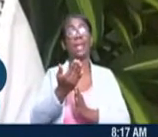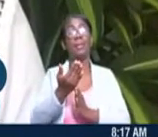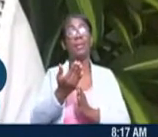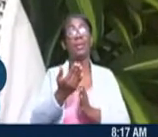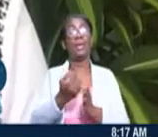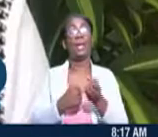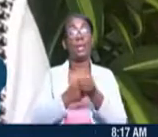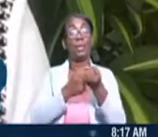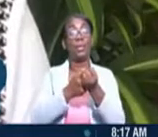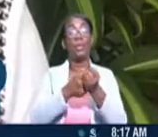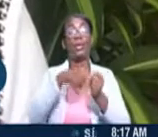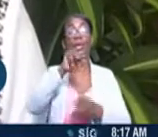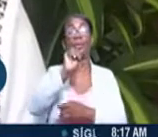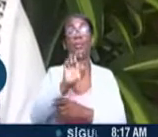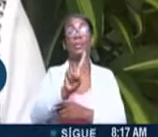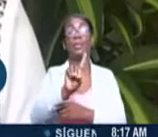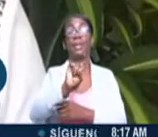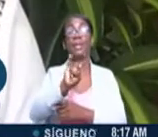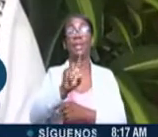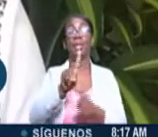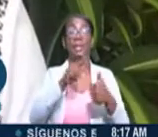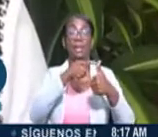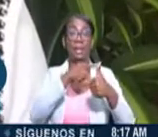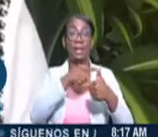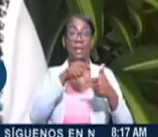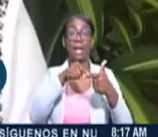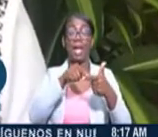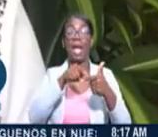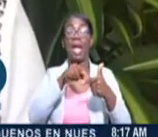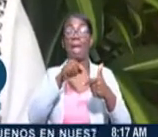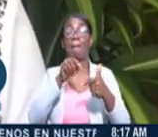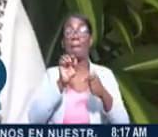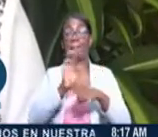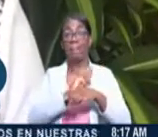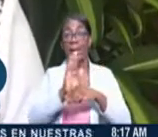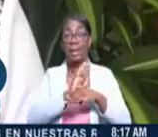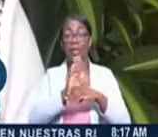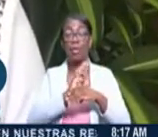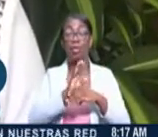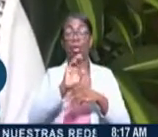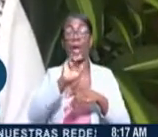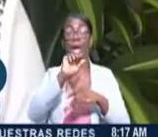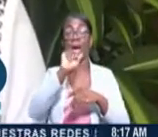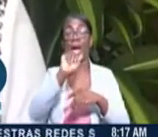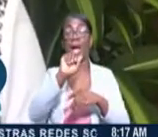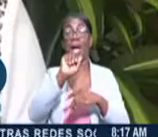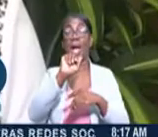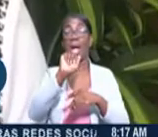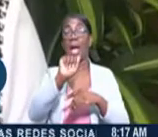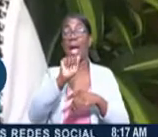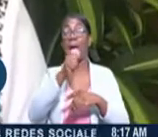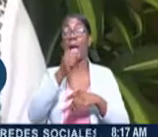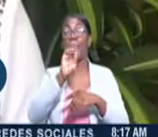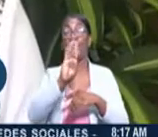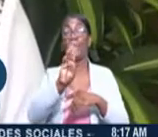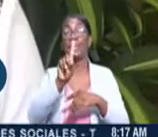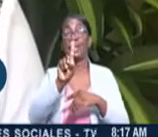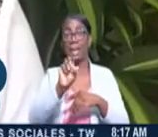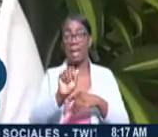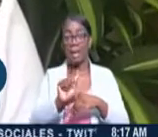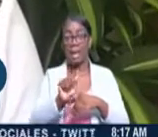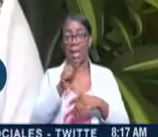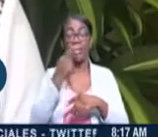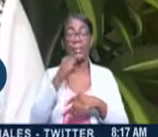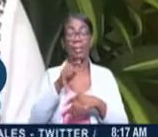el Banco de Desarrollo Agropecuario, el Banco del Productor Panameño, se tiene un préstamo blando de 0% de interés para el